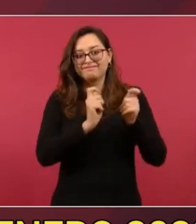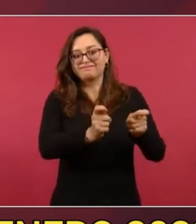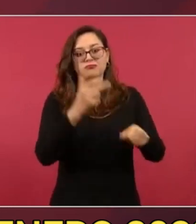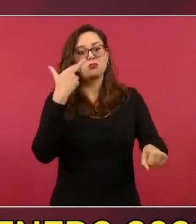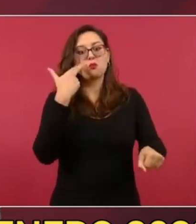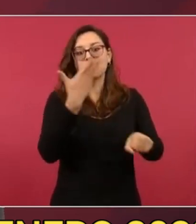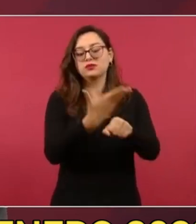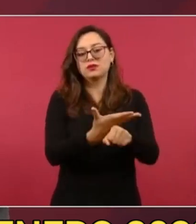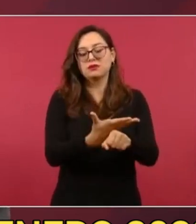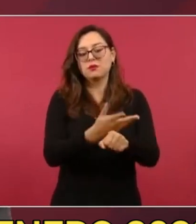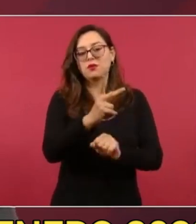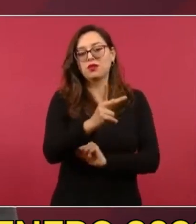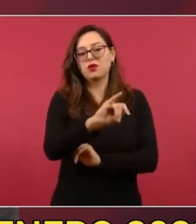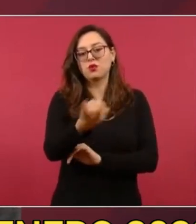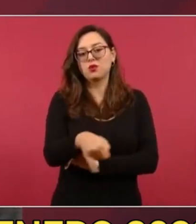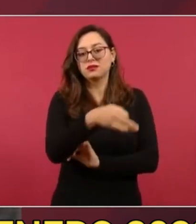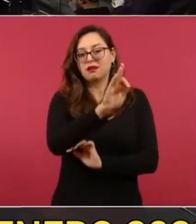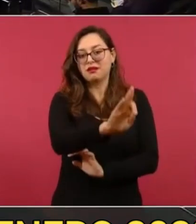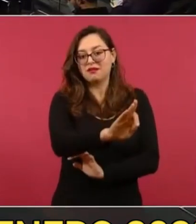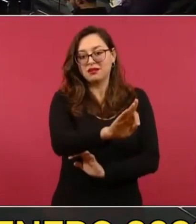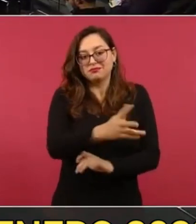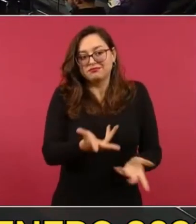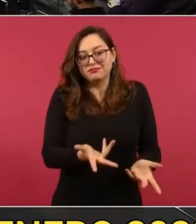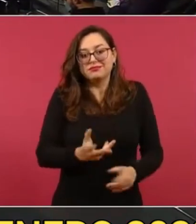investigación. Tú ya estás ayudando,